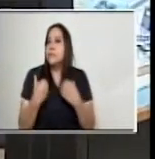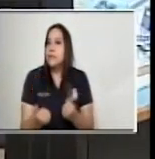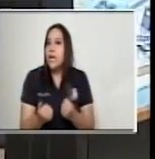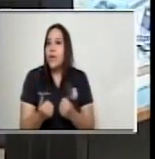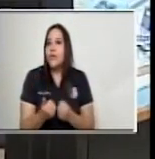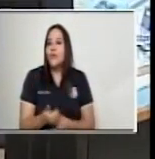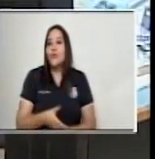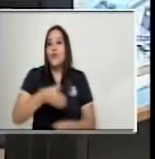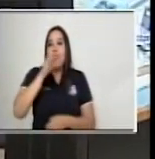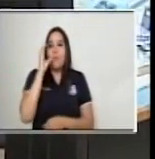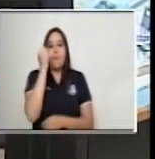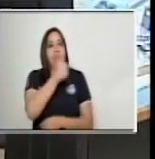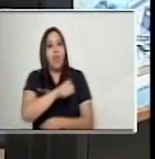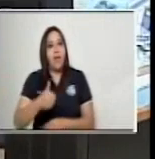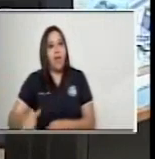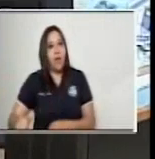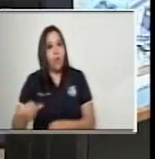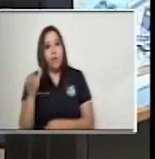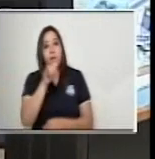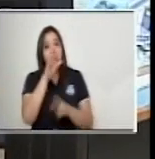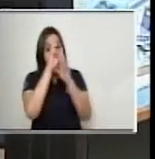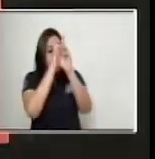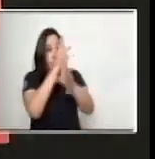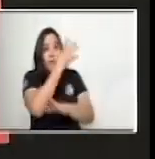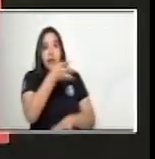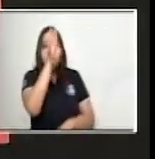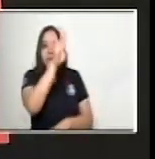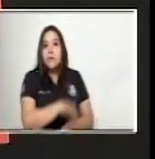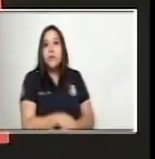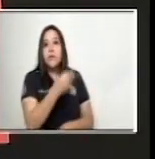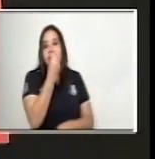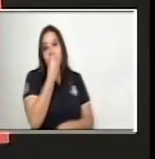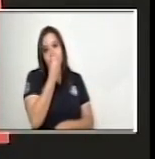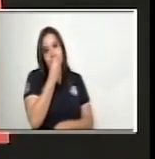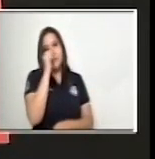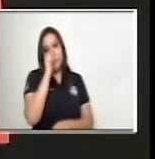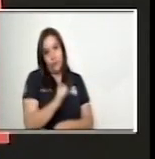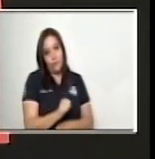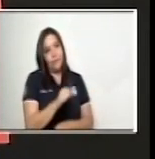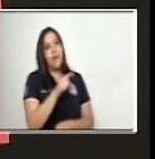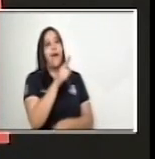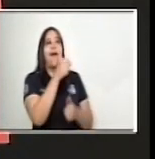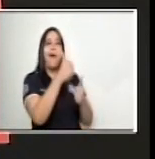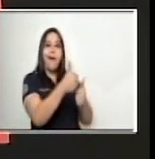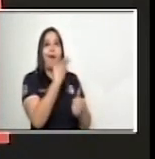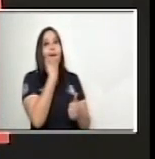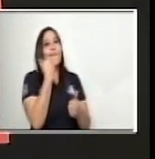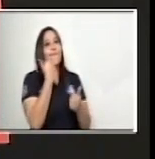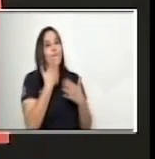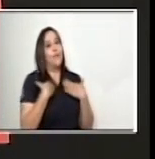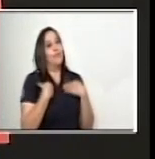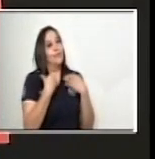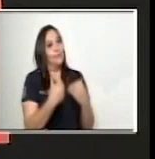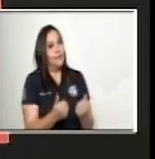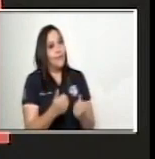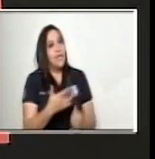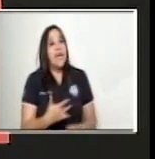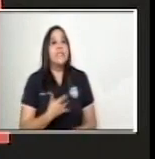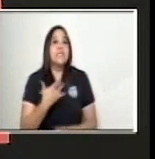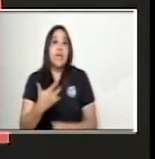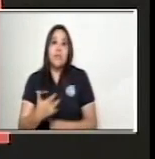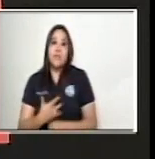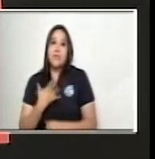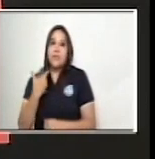respetando los horarios de alimentación a lo largo del día, tendremos una buena salud. Sentirnos bien depende de